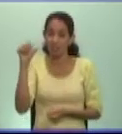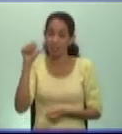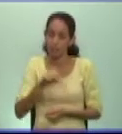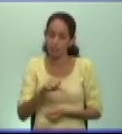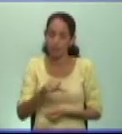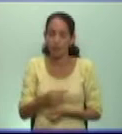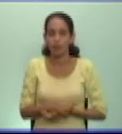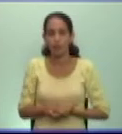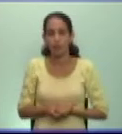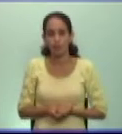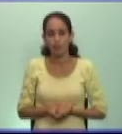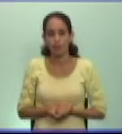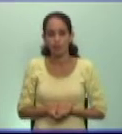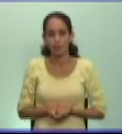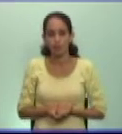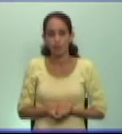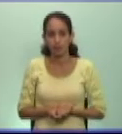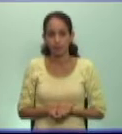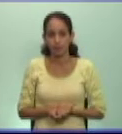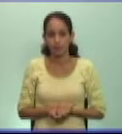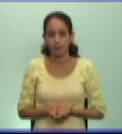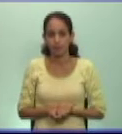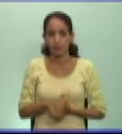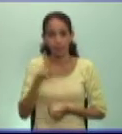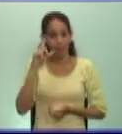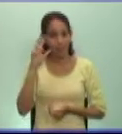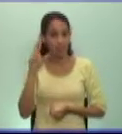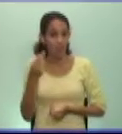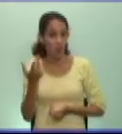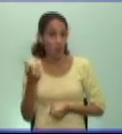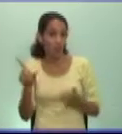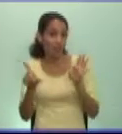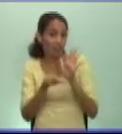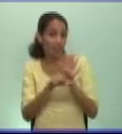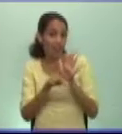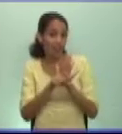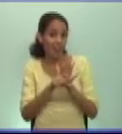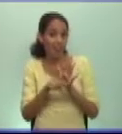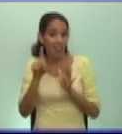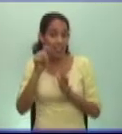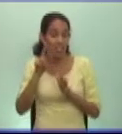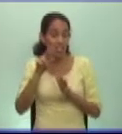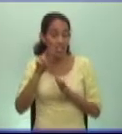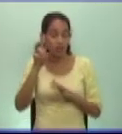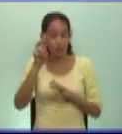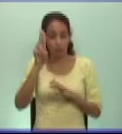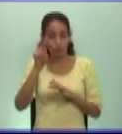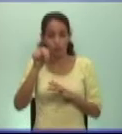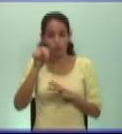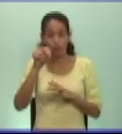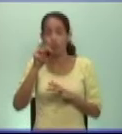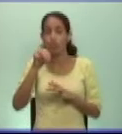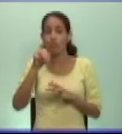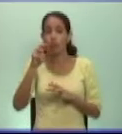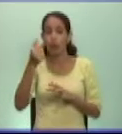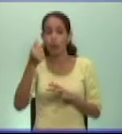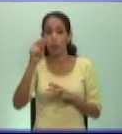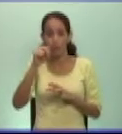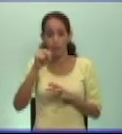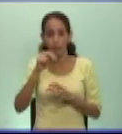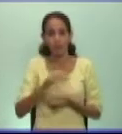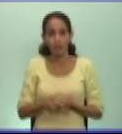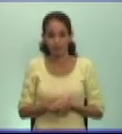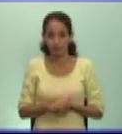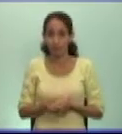anticomunista. Recuerden la doctrina Truman, el objetivo, sobre todo esa guerra contra los elementos comunistas. Ustedes conocen